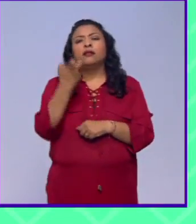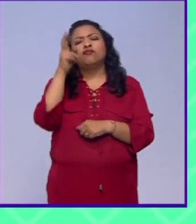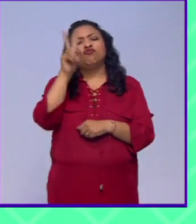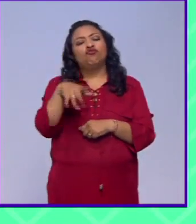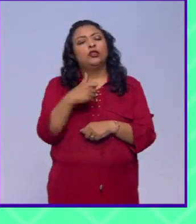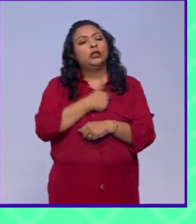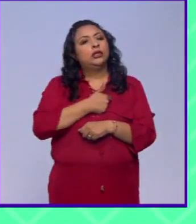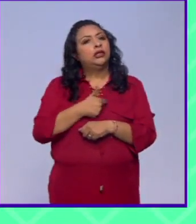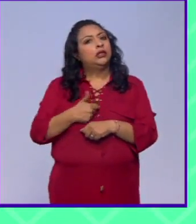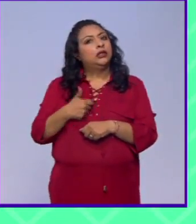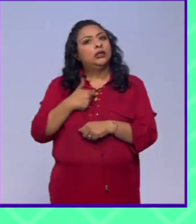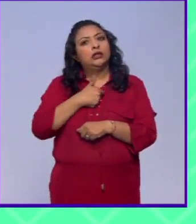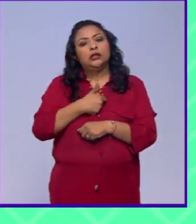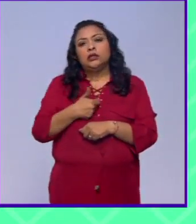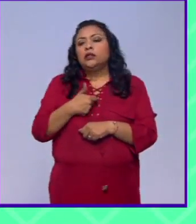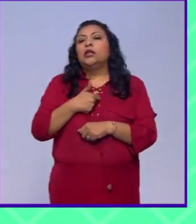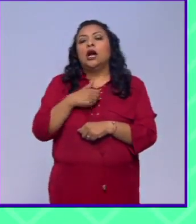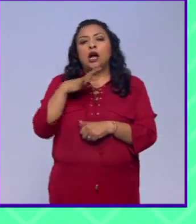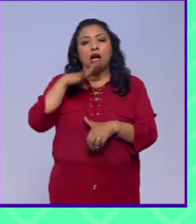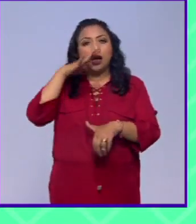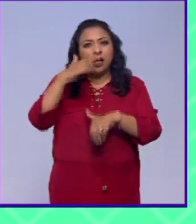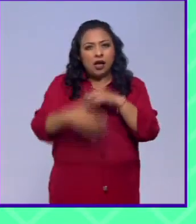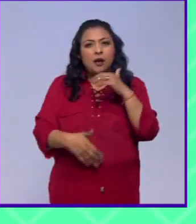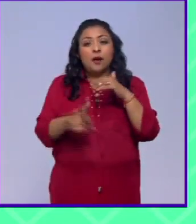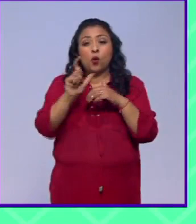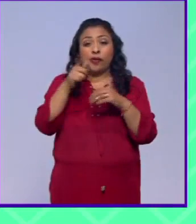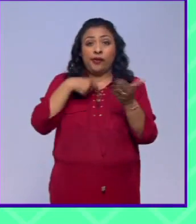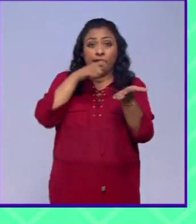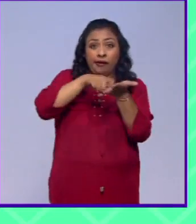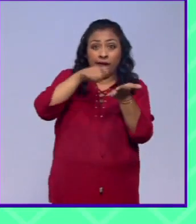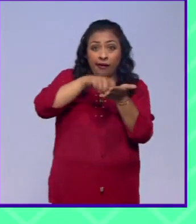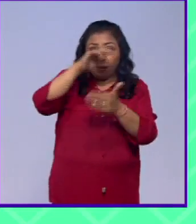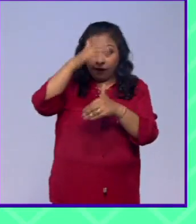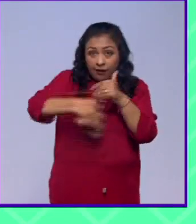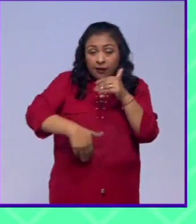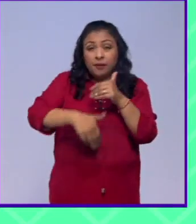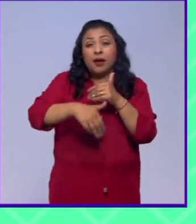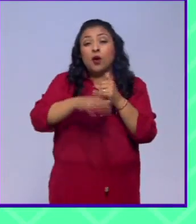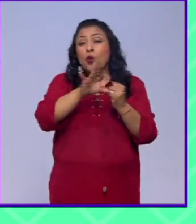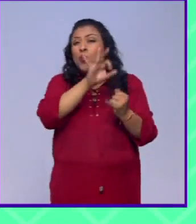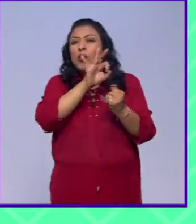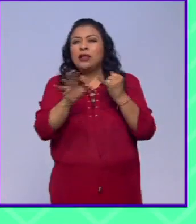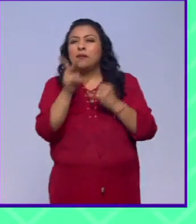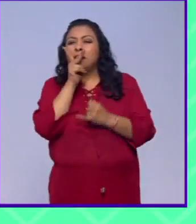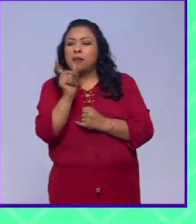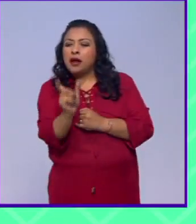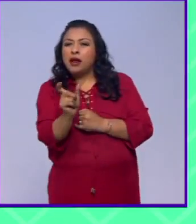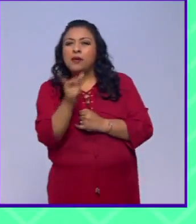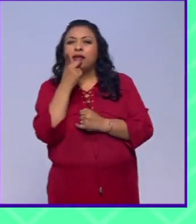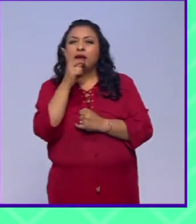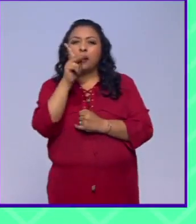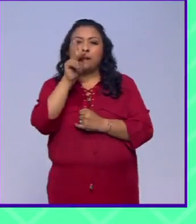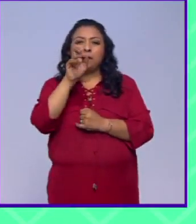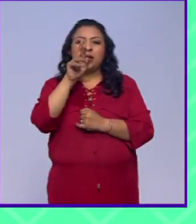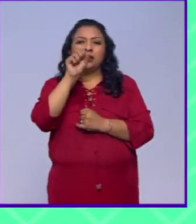pena, porque justamente termina de escribirlo en la última palabra que pone es Perseo.